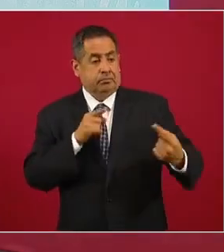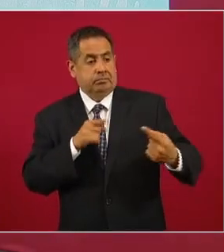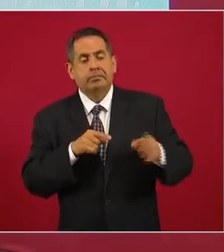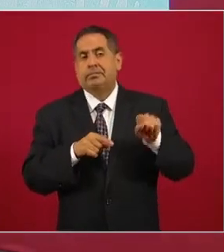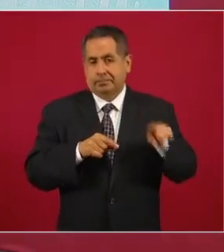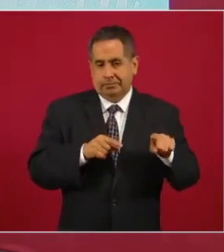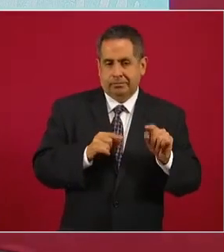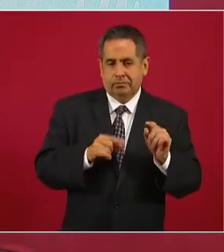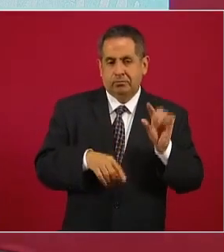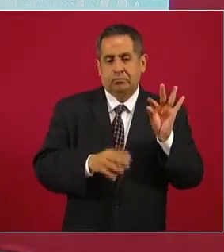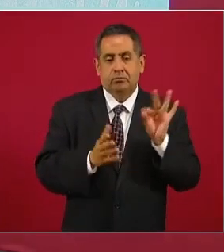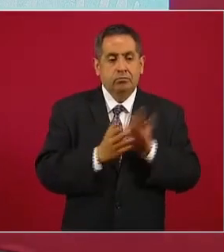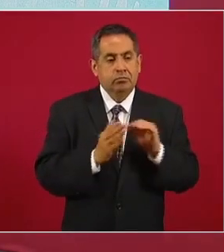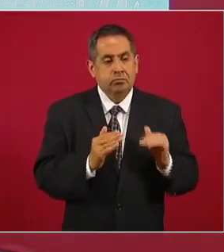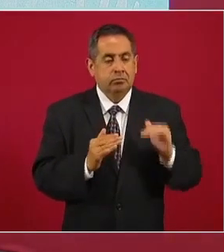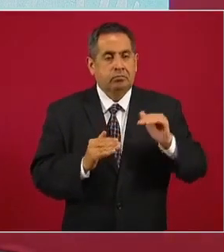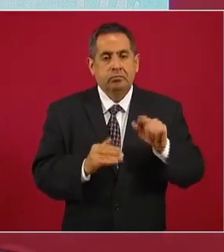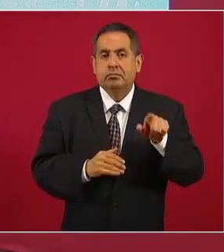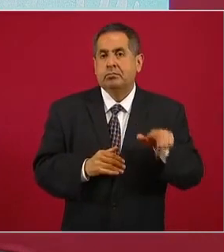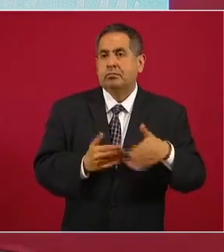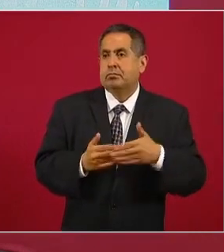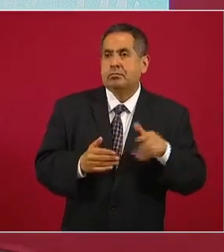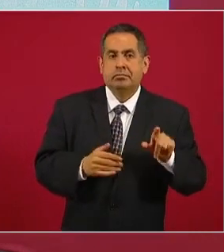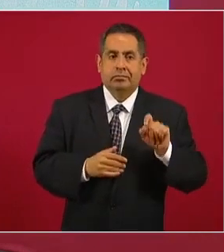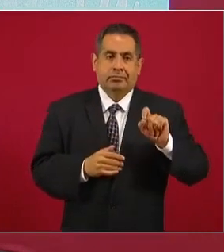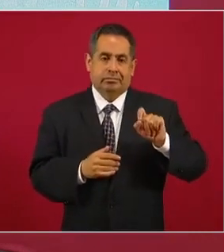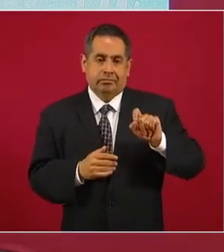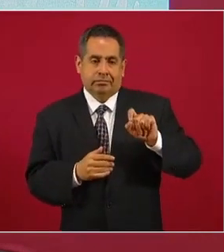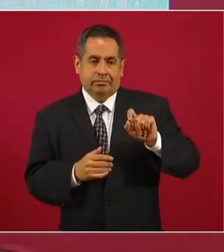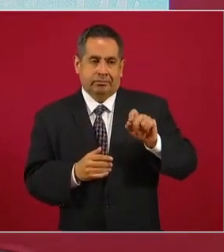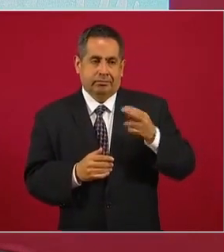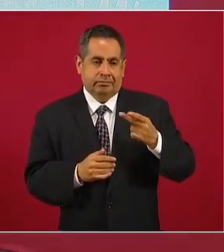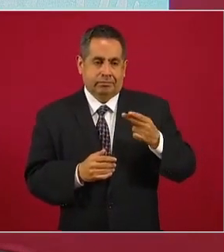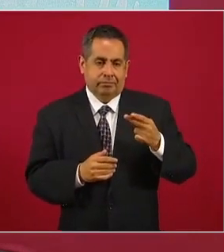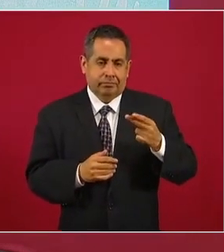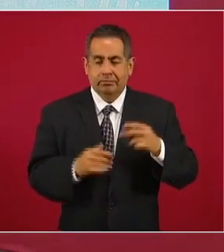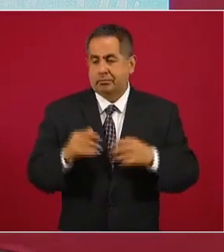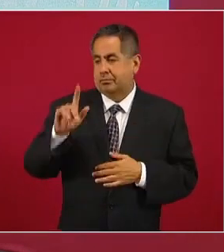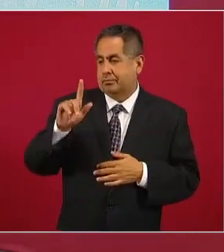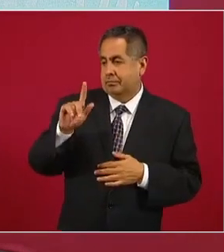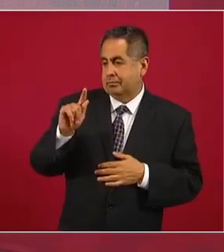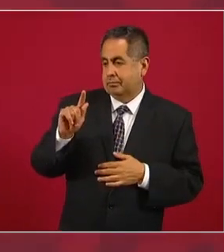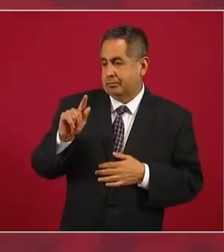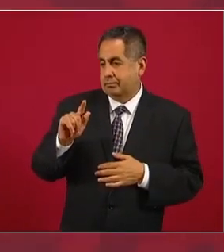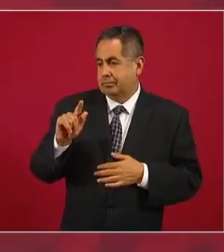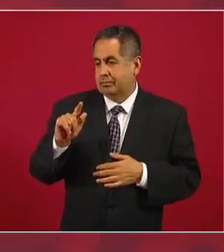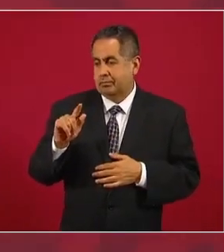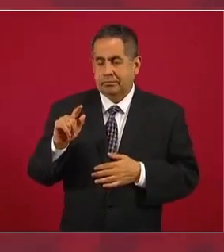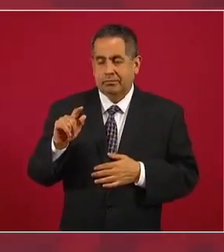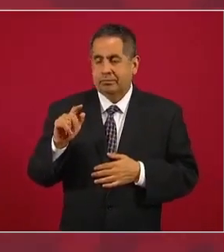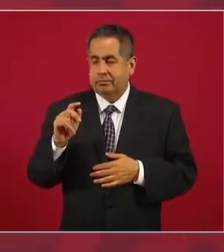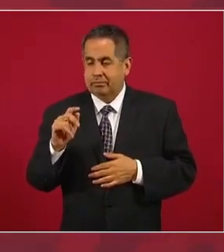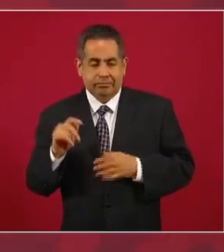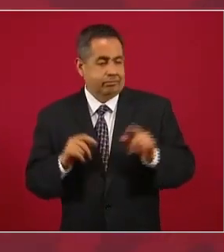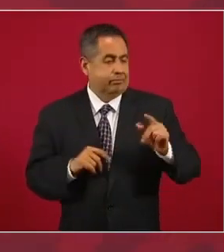punto, porque eran 25. Era 70, 25, ahora es 71,